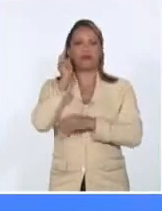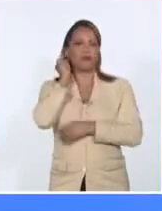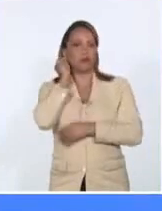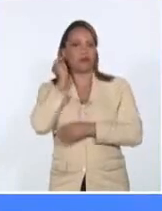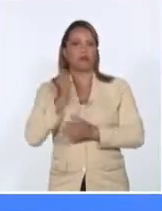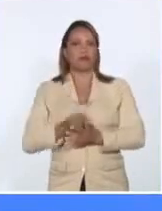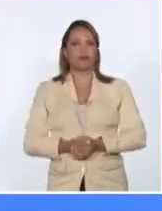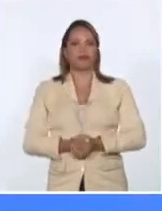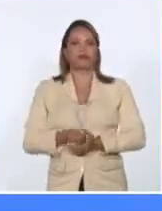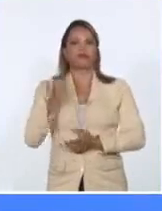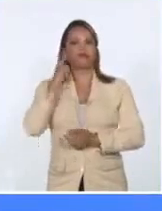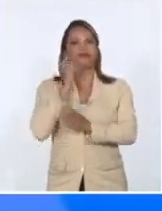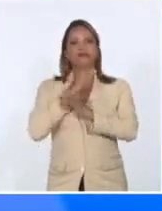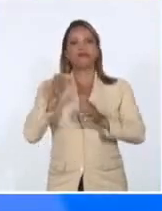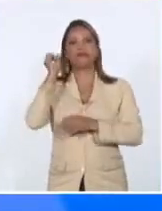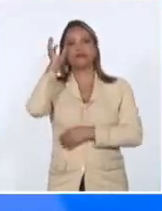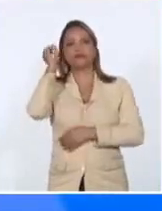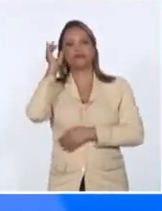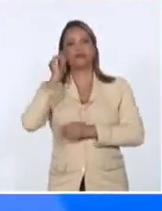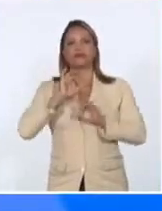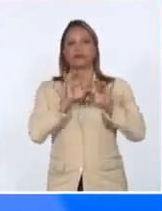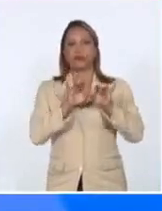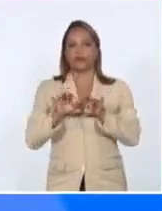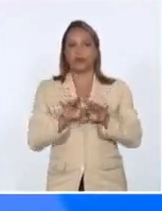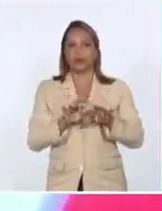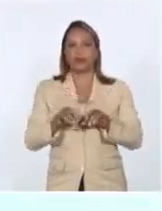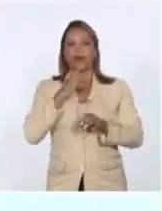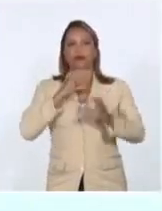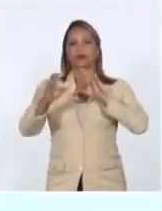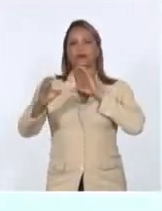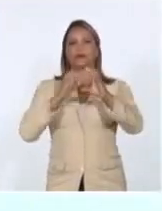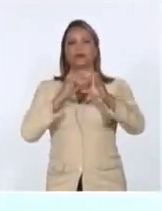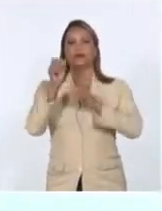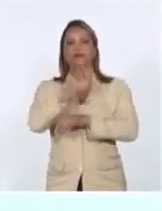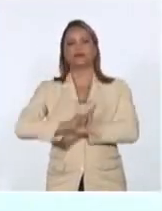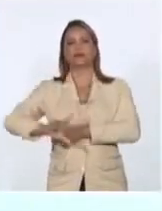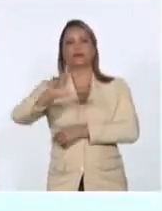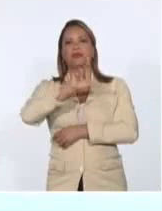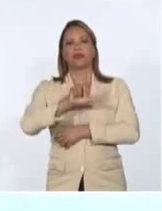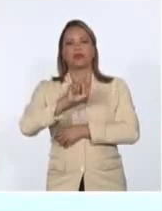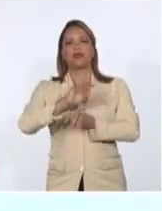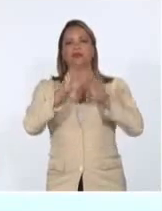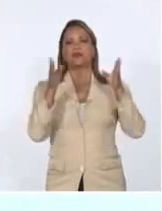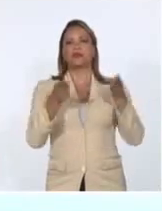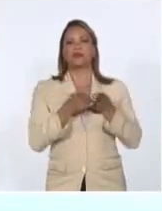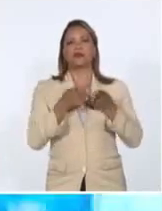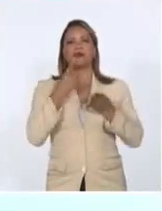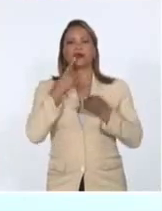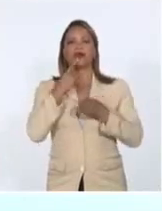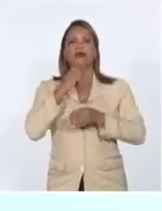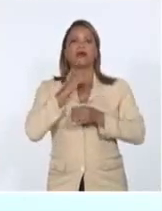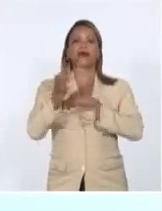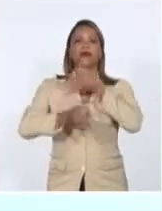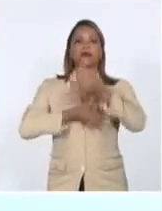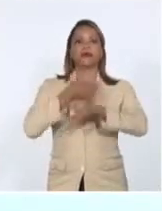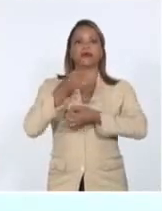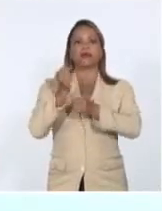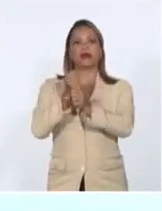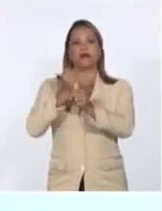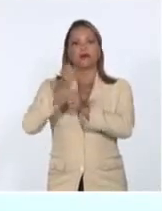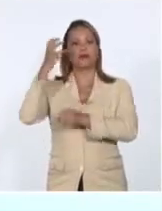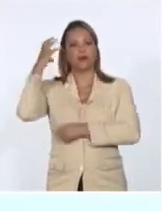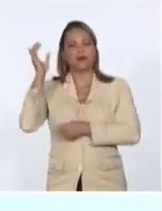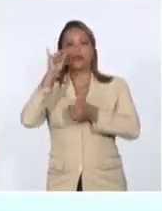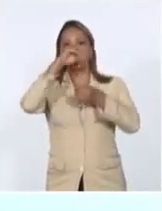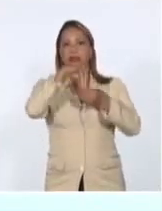La ciencia, la innovación, la informatización, la comunicación social, pilares de la gestión de gobierno en el país, se integran